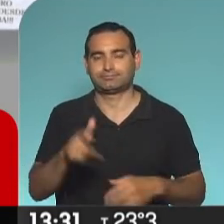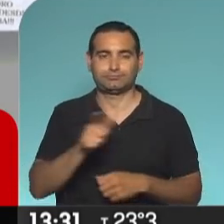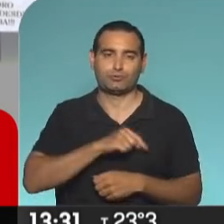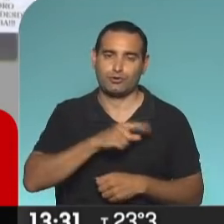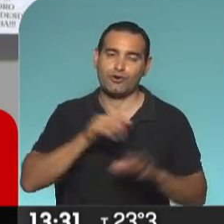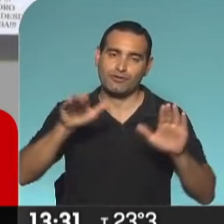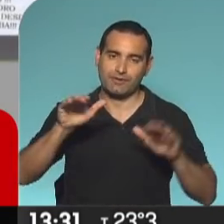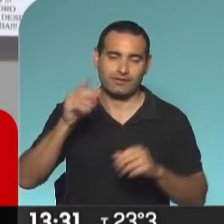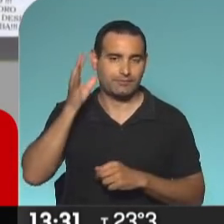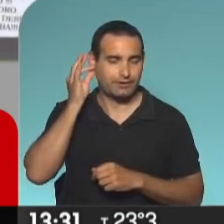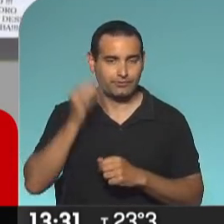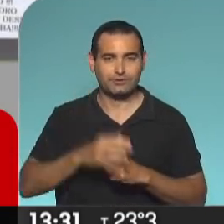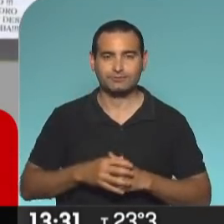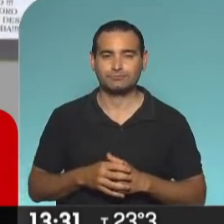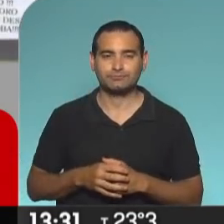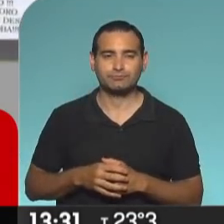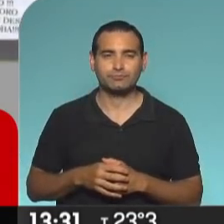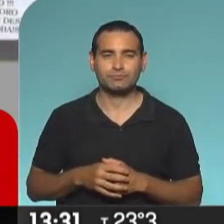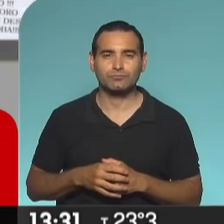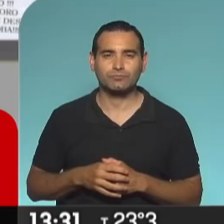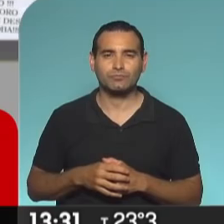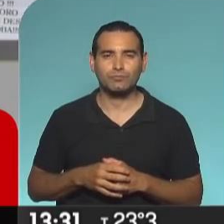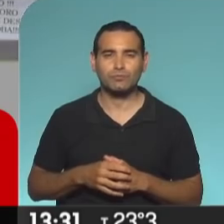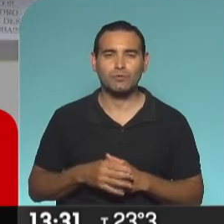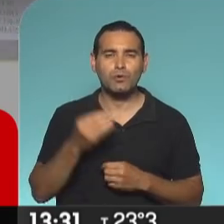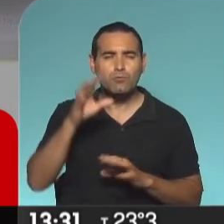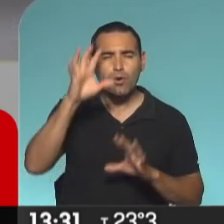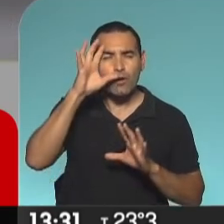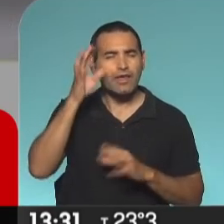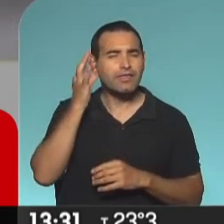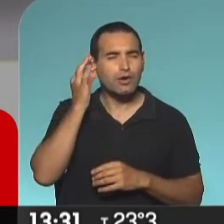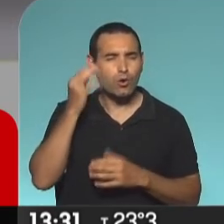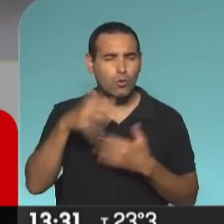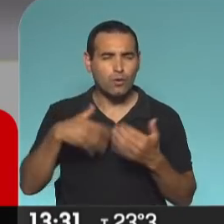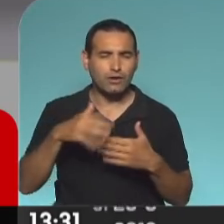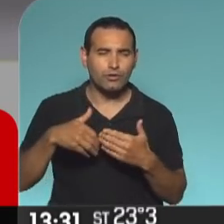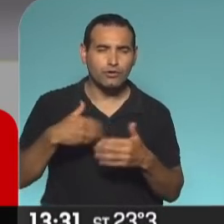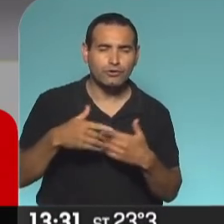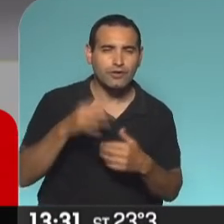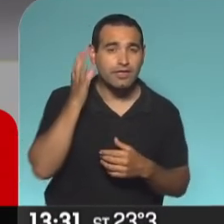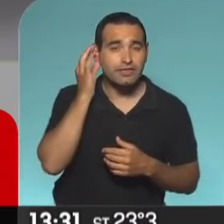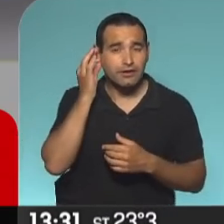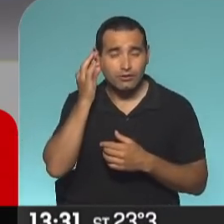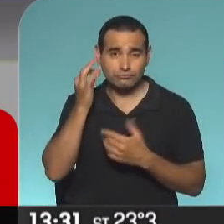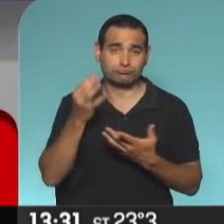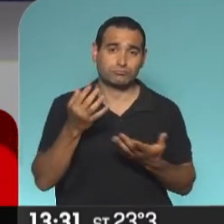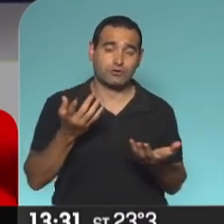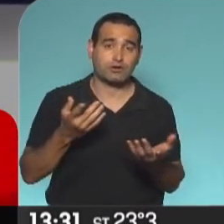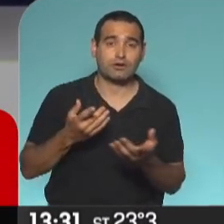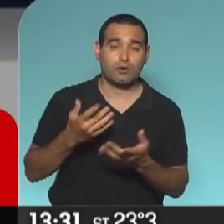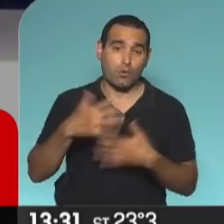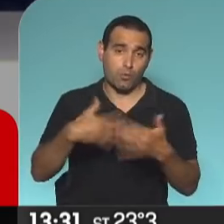sentidamente a Diego Armando Maradona. Pablo, ¿cómo recordarlo a Diego como jugador? Porque Diego además se reinventó, ¿no? Después de ser